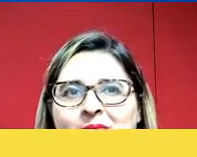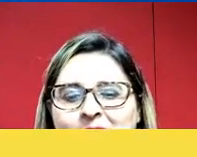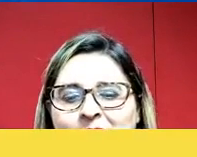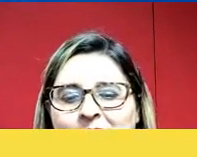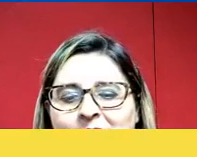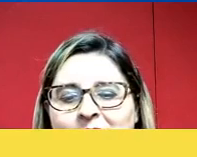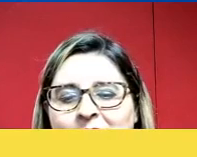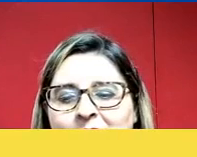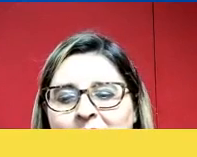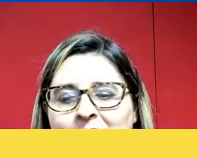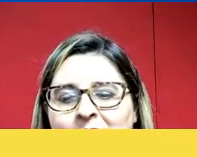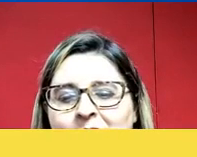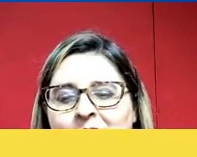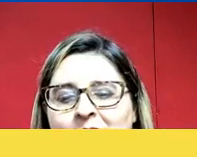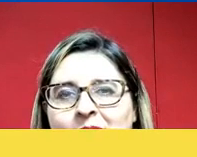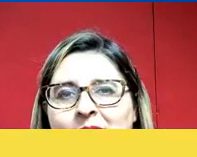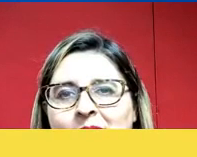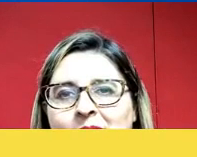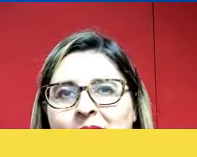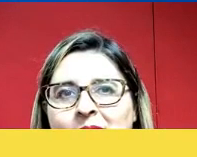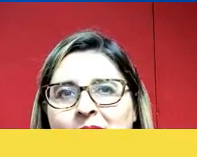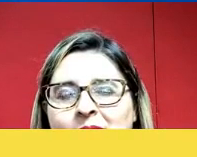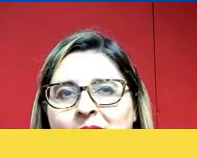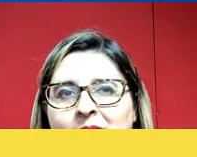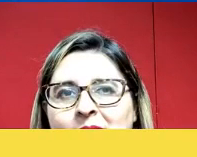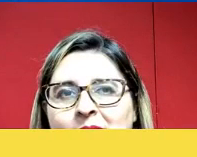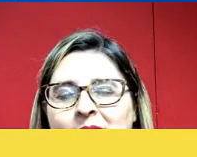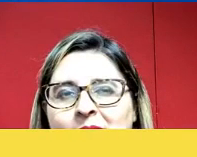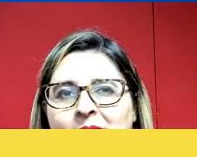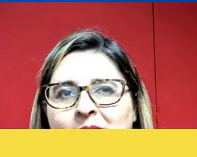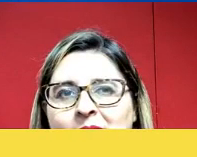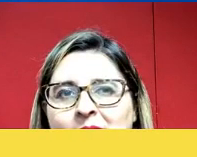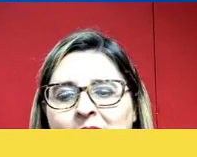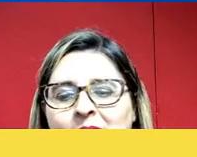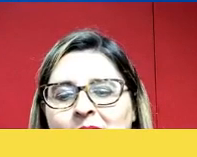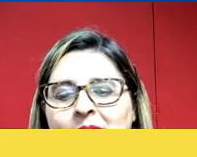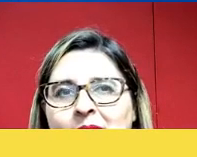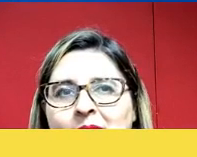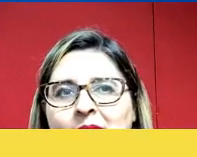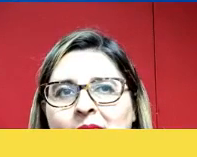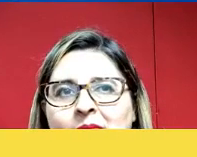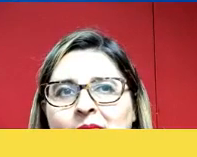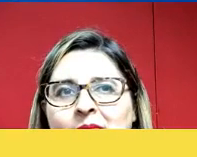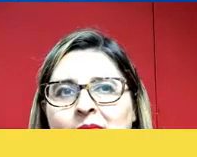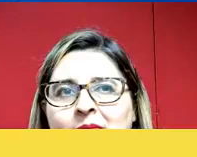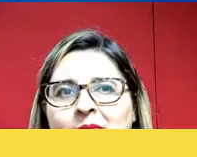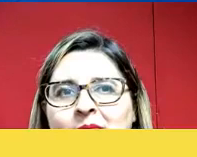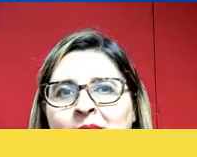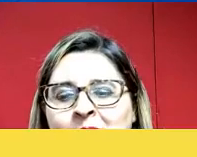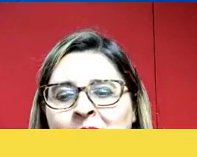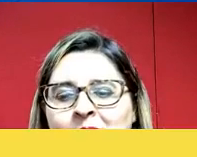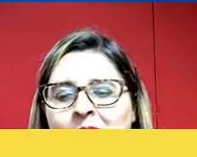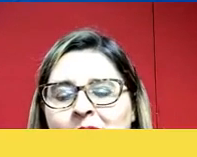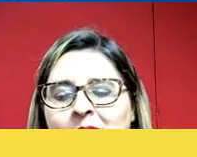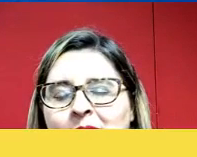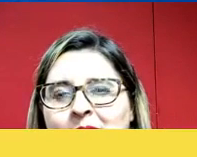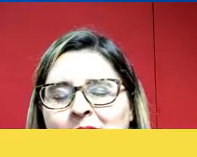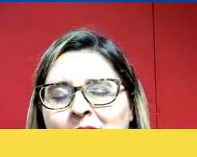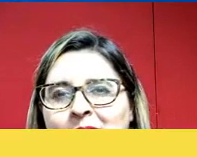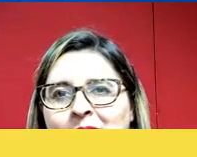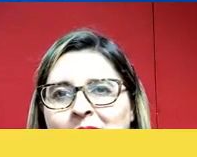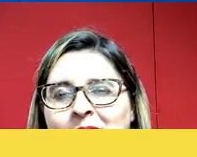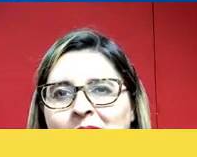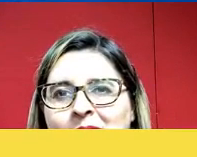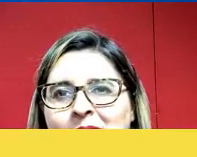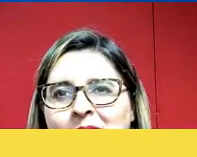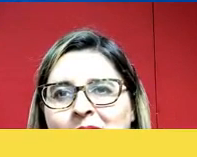de planetas como la Tierra, donde potencialmente se podría haber formado la vida. Yo encuentro que es muy